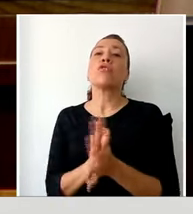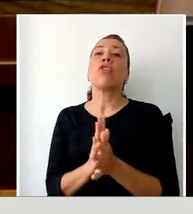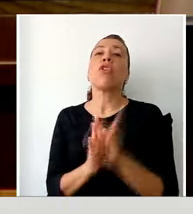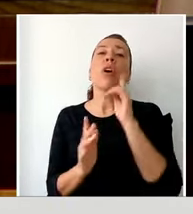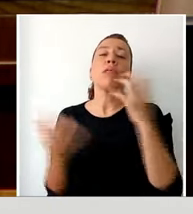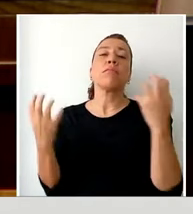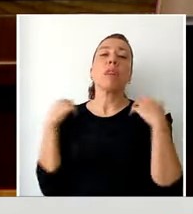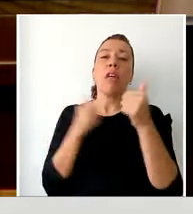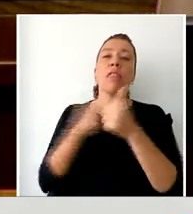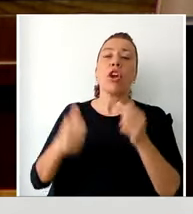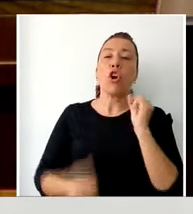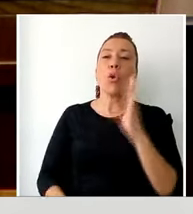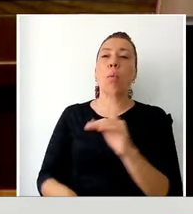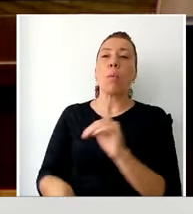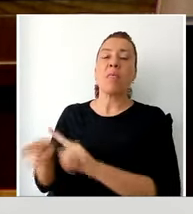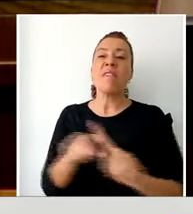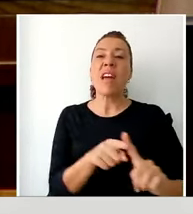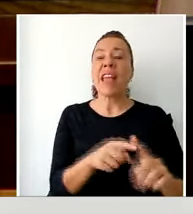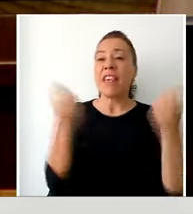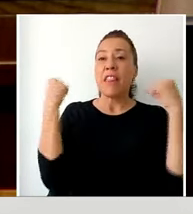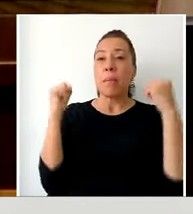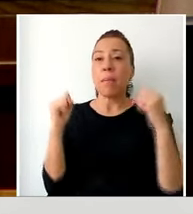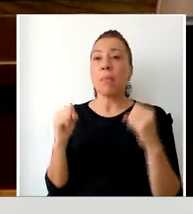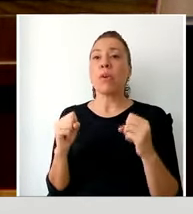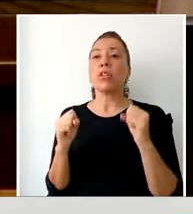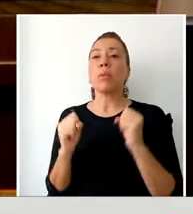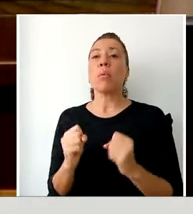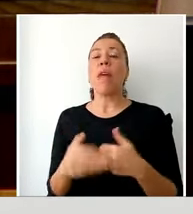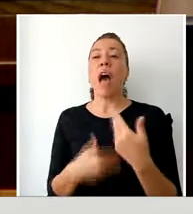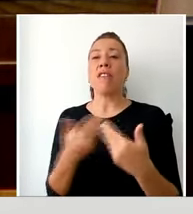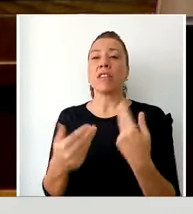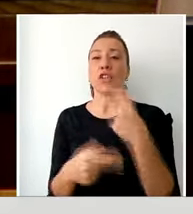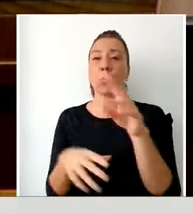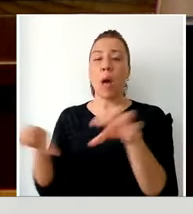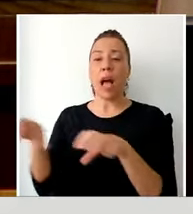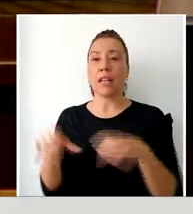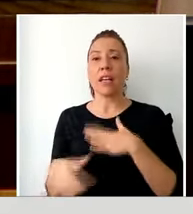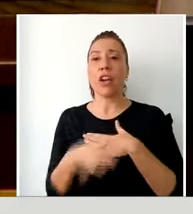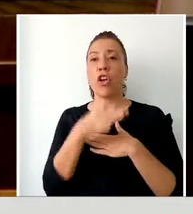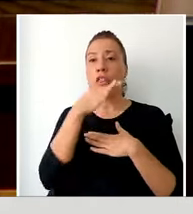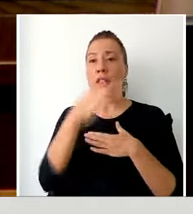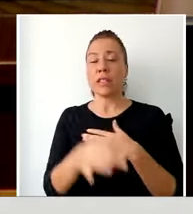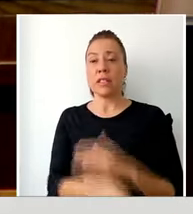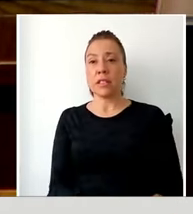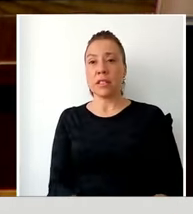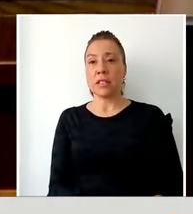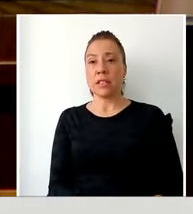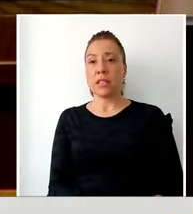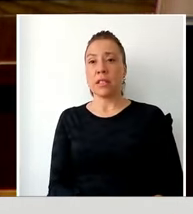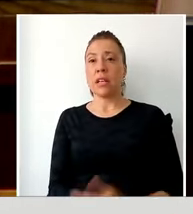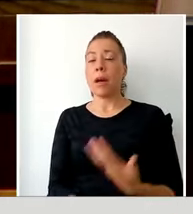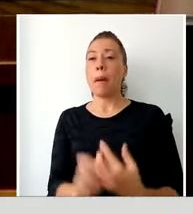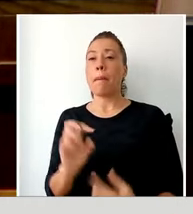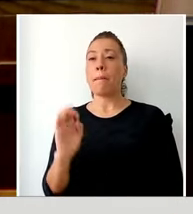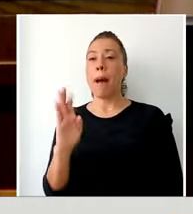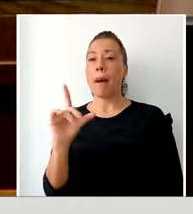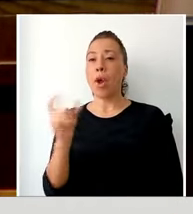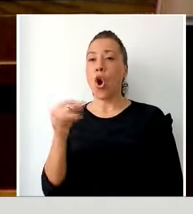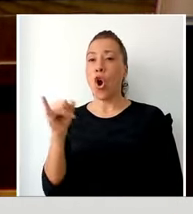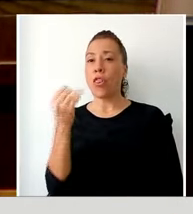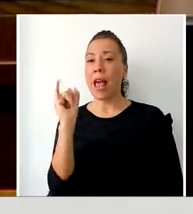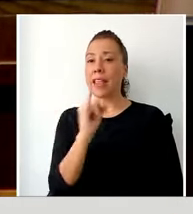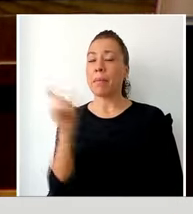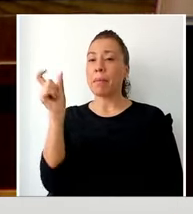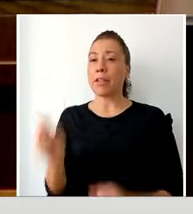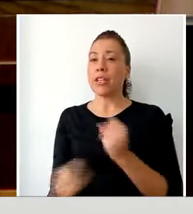clubes de distintas disciplina lleven adelante sus actividades Yo quiero decirles algo de discurso tengo a Pablo González una persona que trabaja conmigo